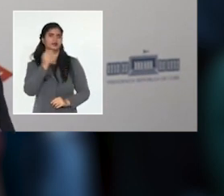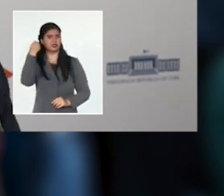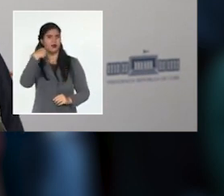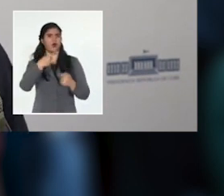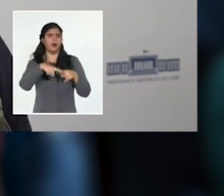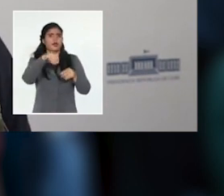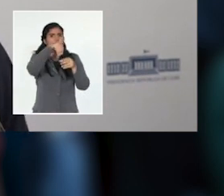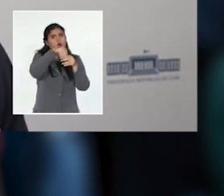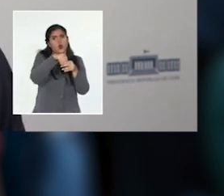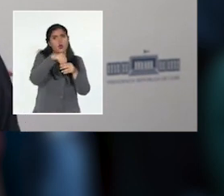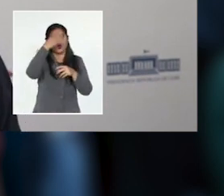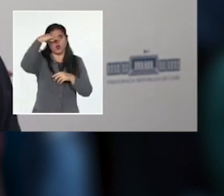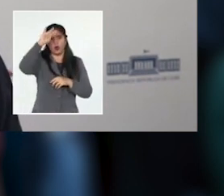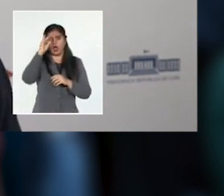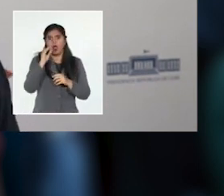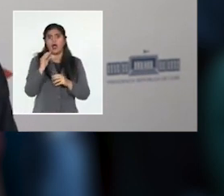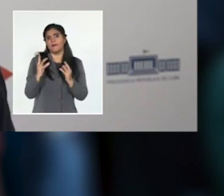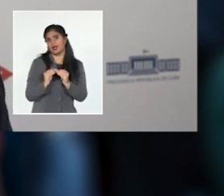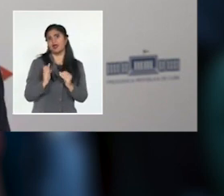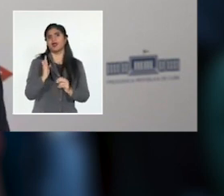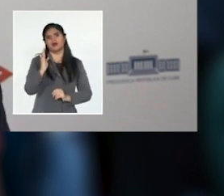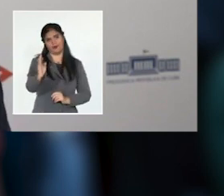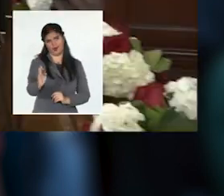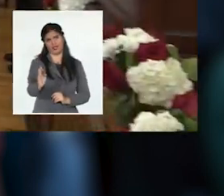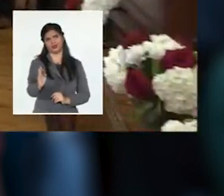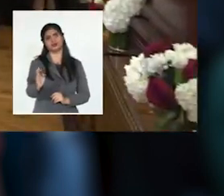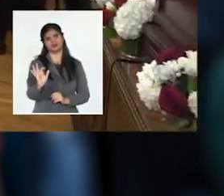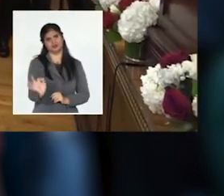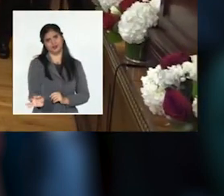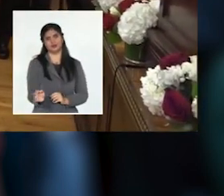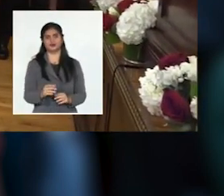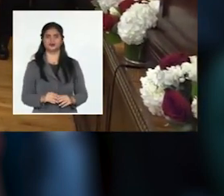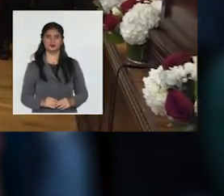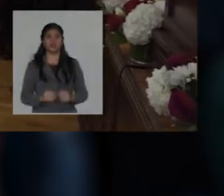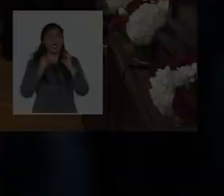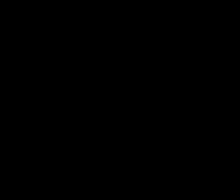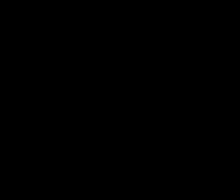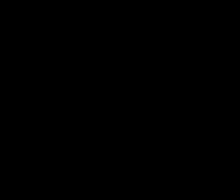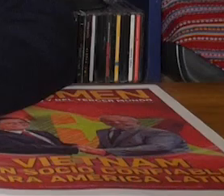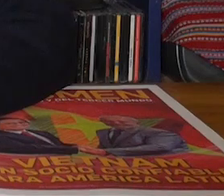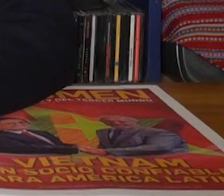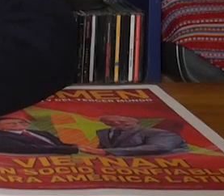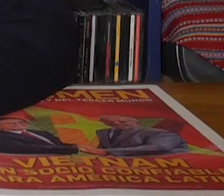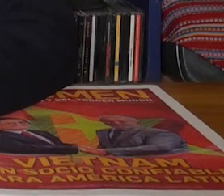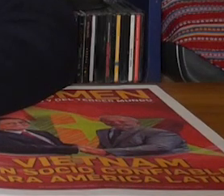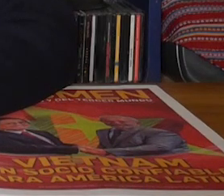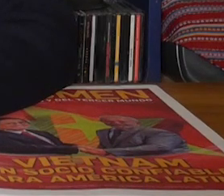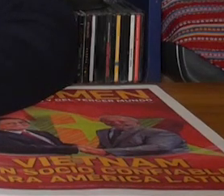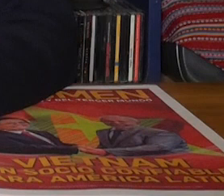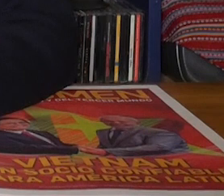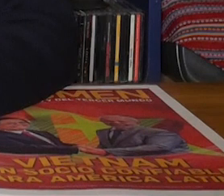para prosperar, pero sin perder ese lazo con la isla, que es lo fundamental. ¡Viva Cuba socialista! ¡Viva! Y por